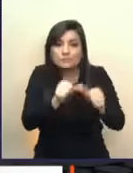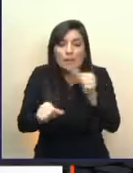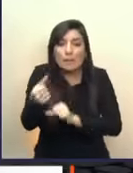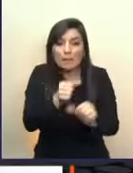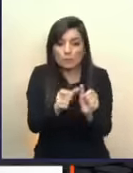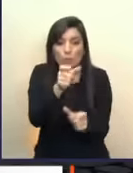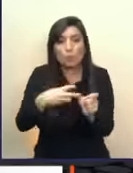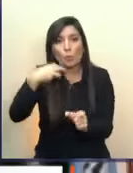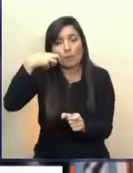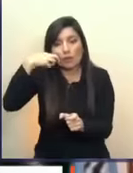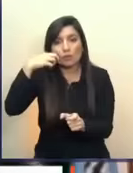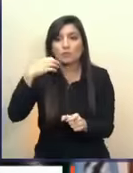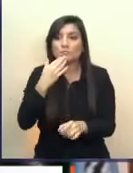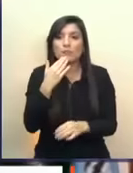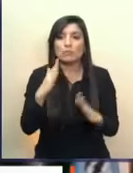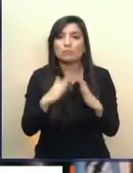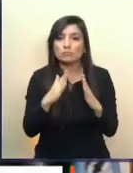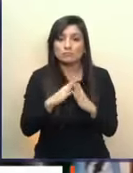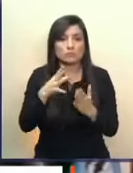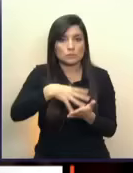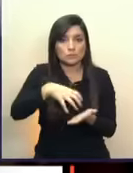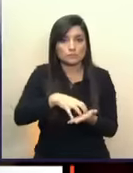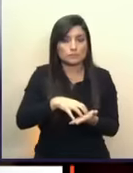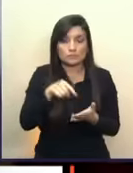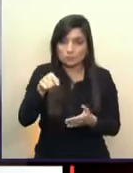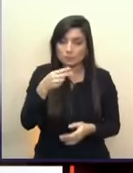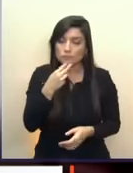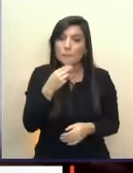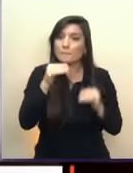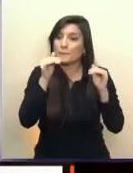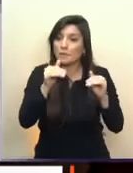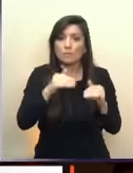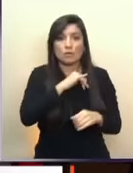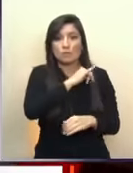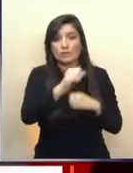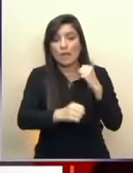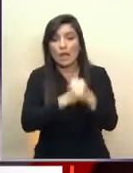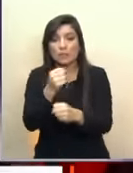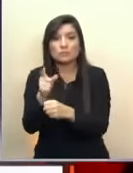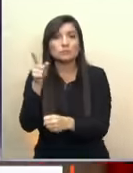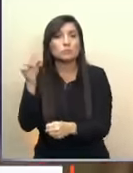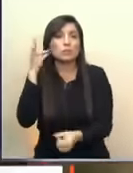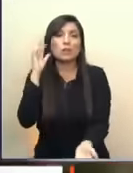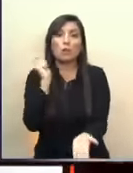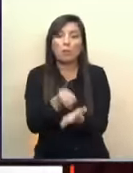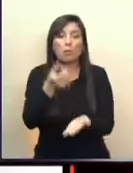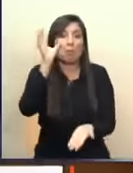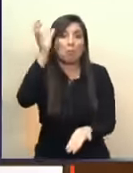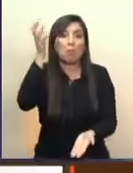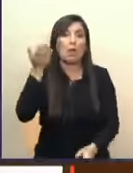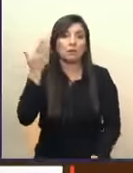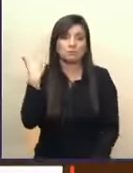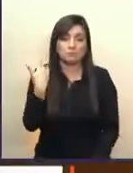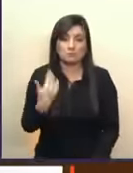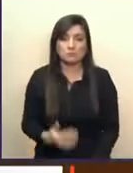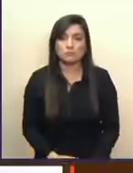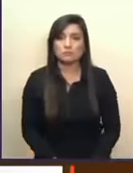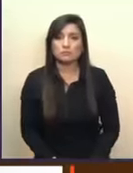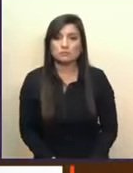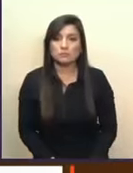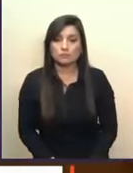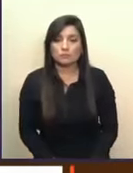de Bariloche, la misma que años más tarde Odette Dab compraría sin conocer sobre su pasado. Nosotros